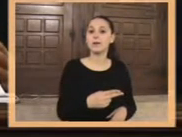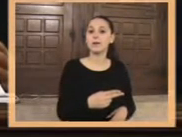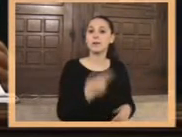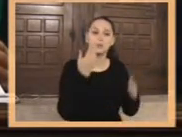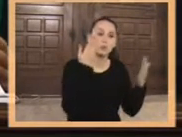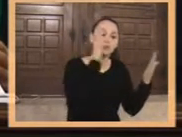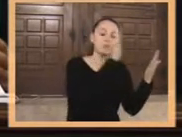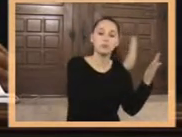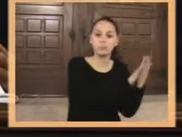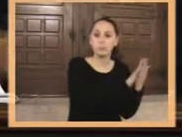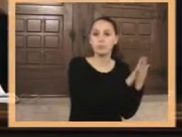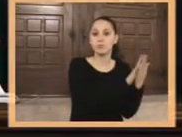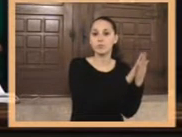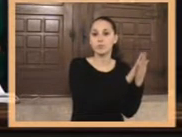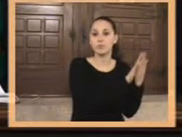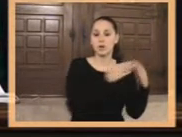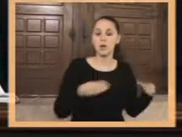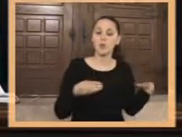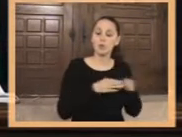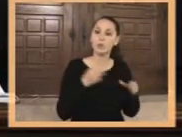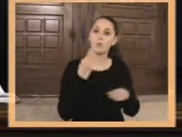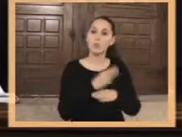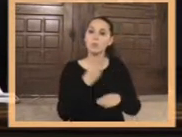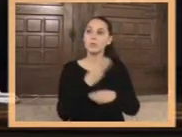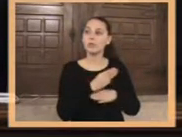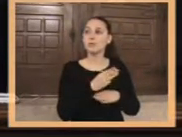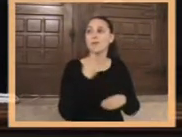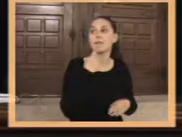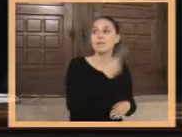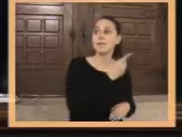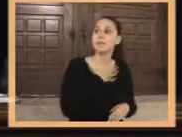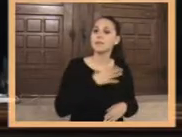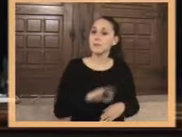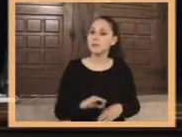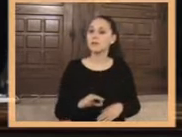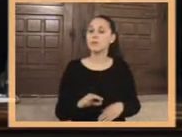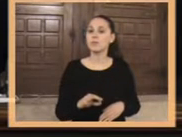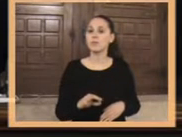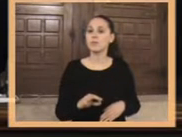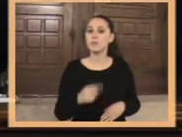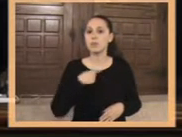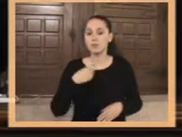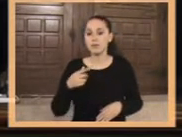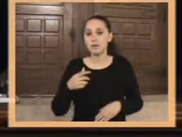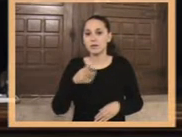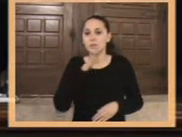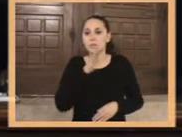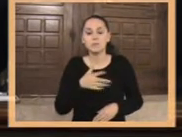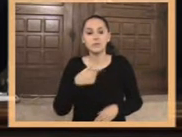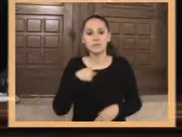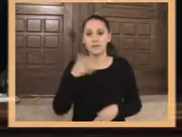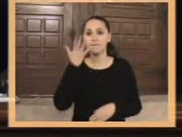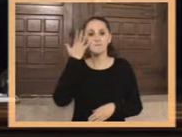las ruedas de prensa como portavoz, de lo que estoy muy orgulloso, señor Hernández, muy orgulloso de que mi partido me haya elegido a mí como la